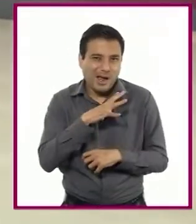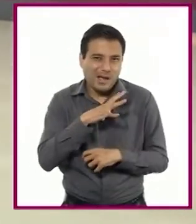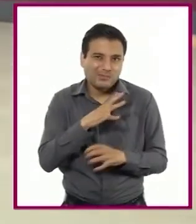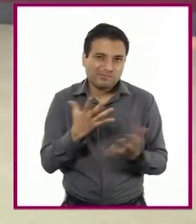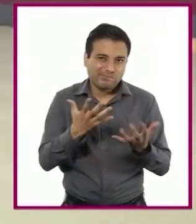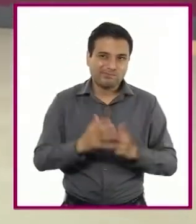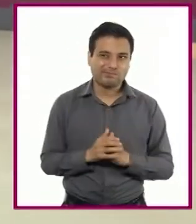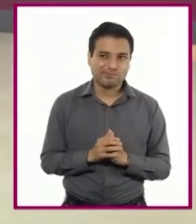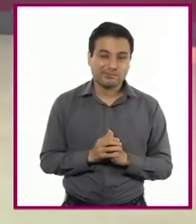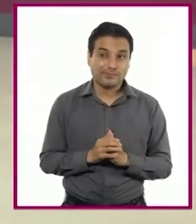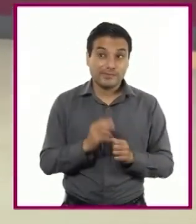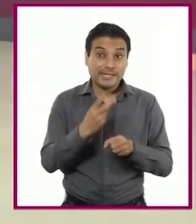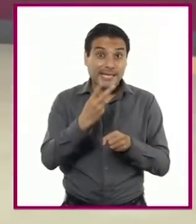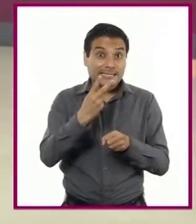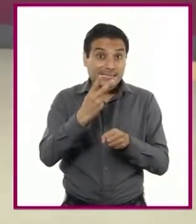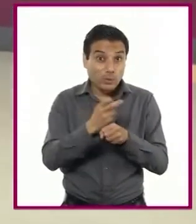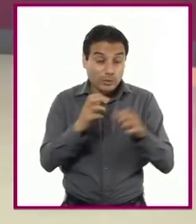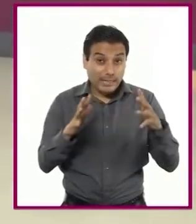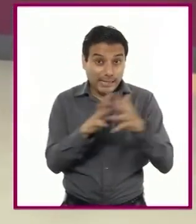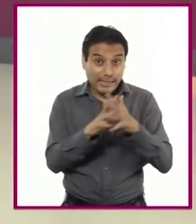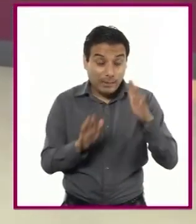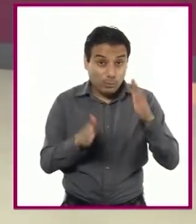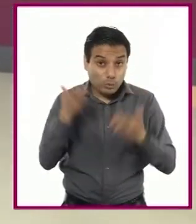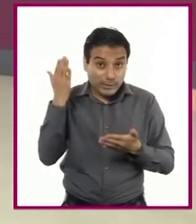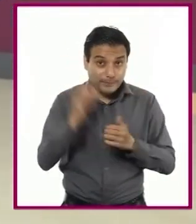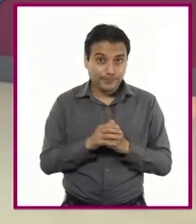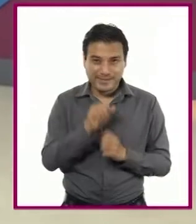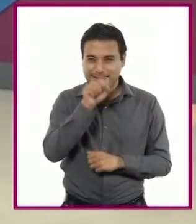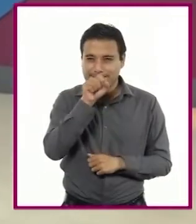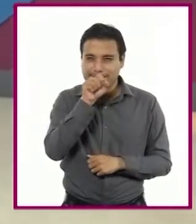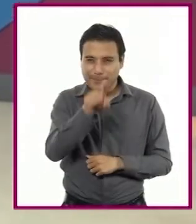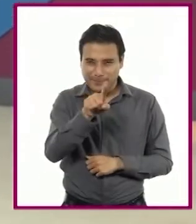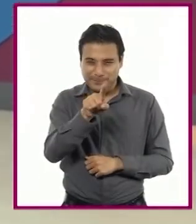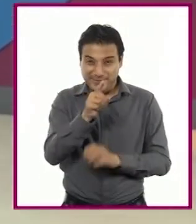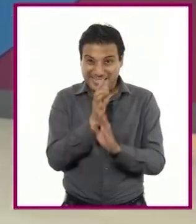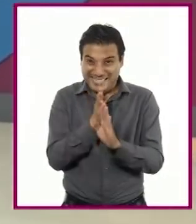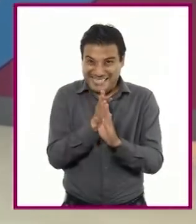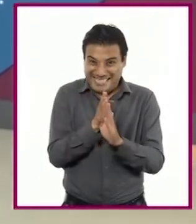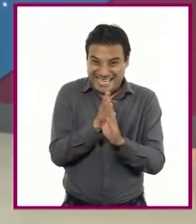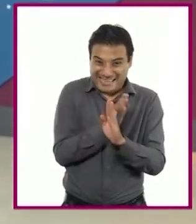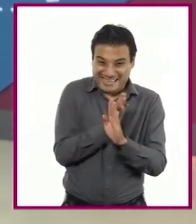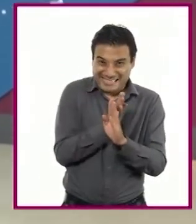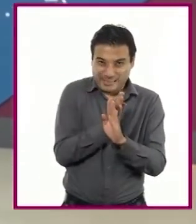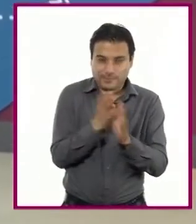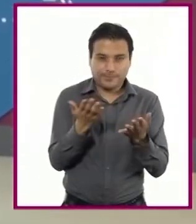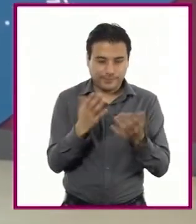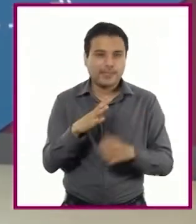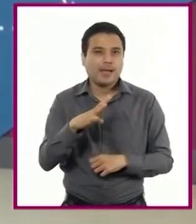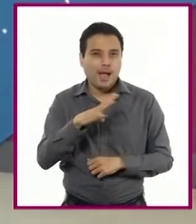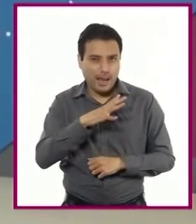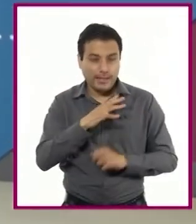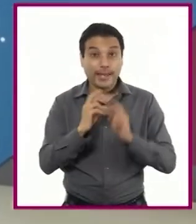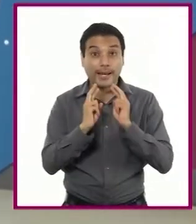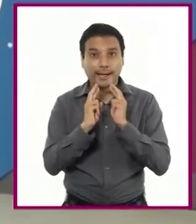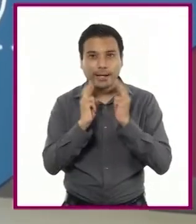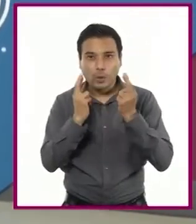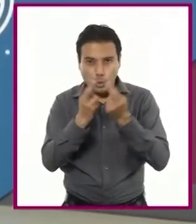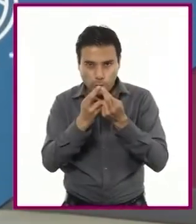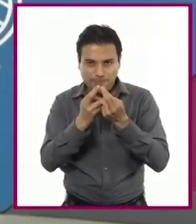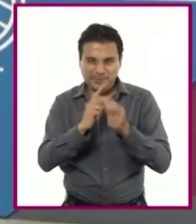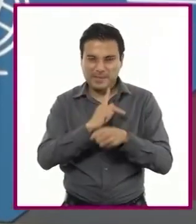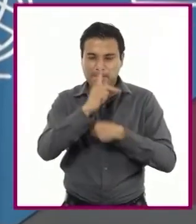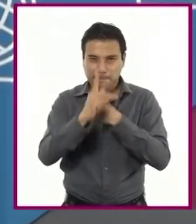Durante la Segunda Guerra Mundial y antes de que ésta terminara, se llevaron a cabo reuniones entre los